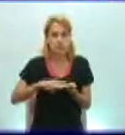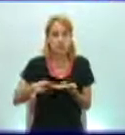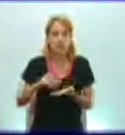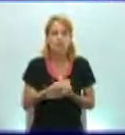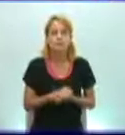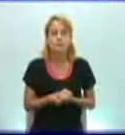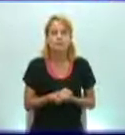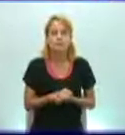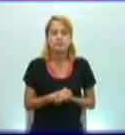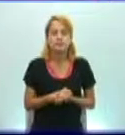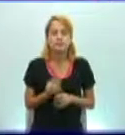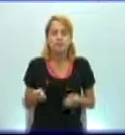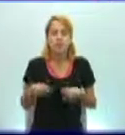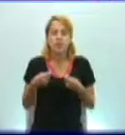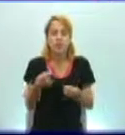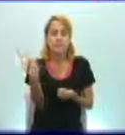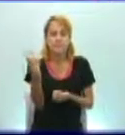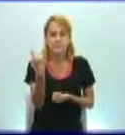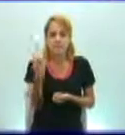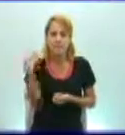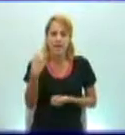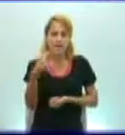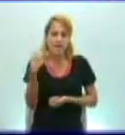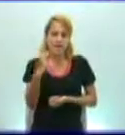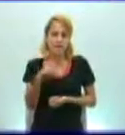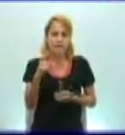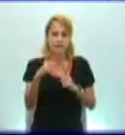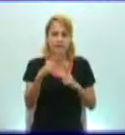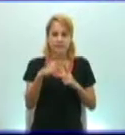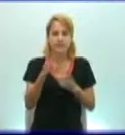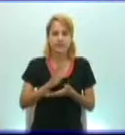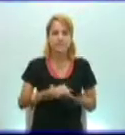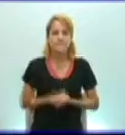Les propongo la primera actividad independiente.